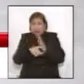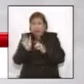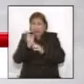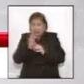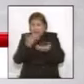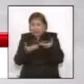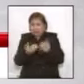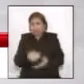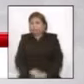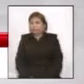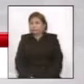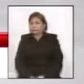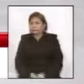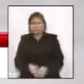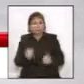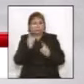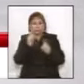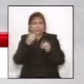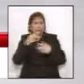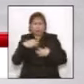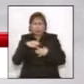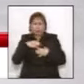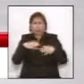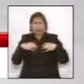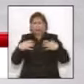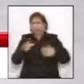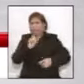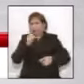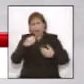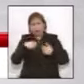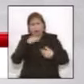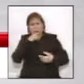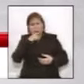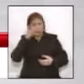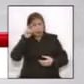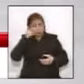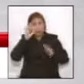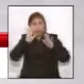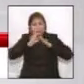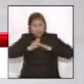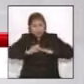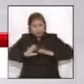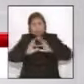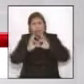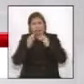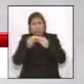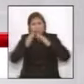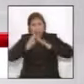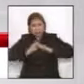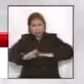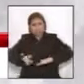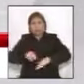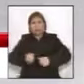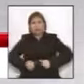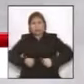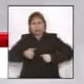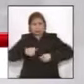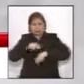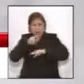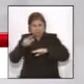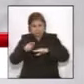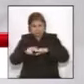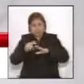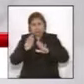algo. Nosotros no estamos llenos de odio. Nosotros somos una familia tranquila, una familia normal. Una